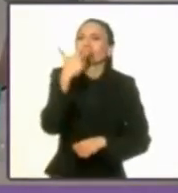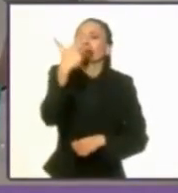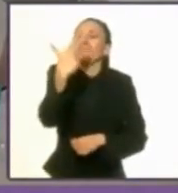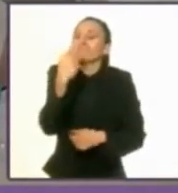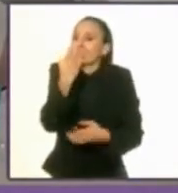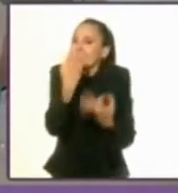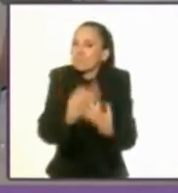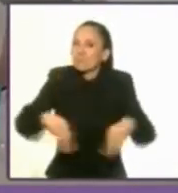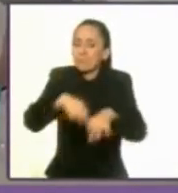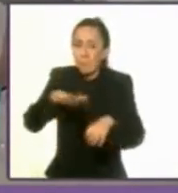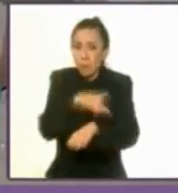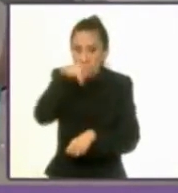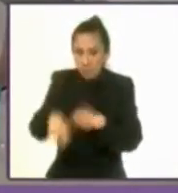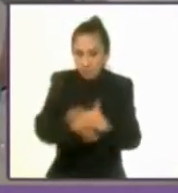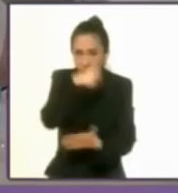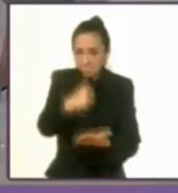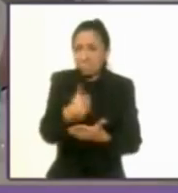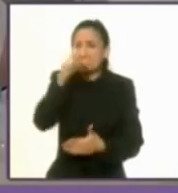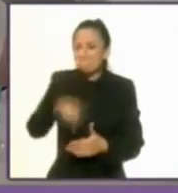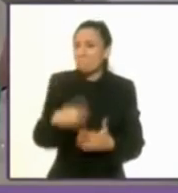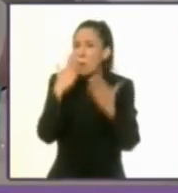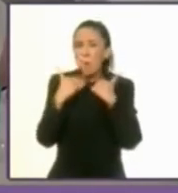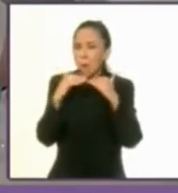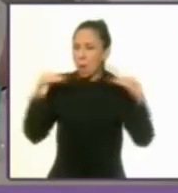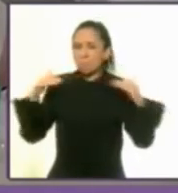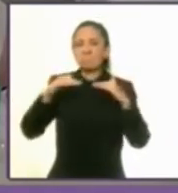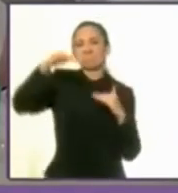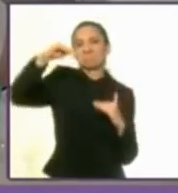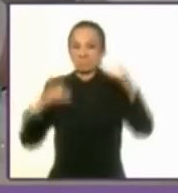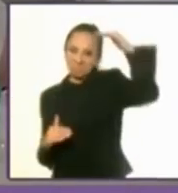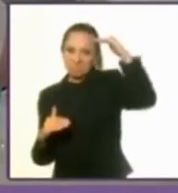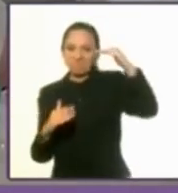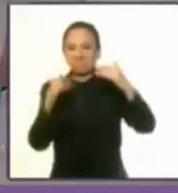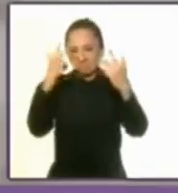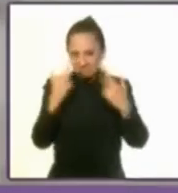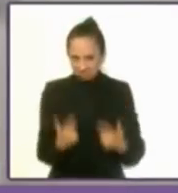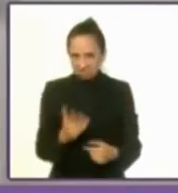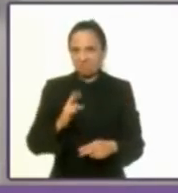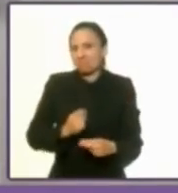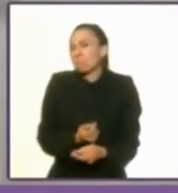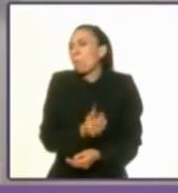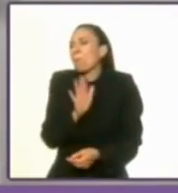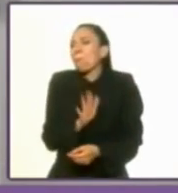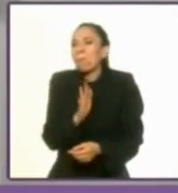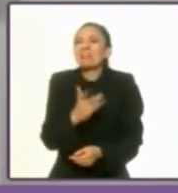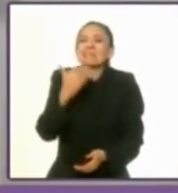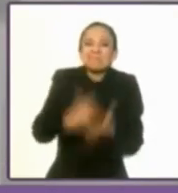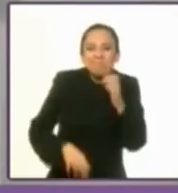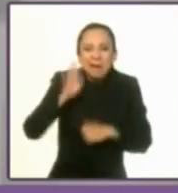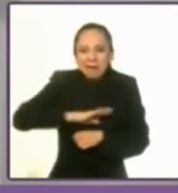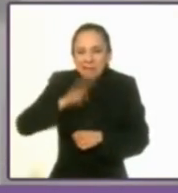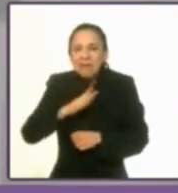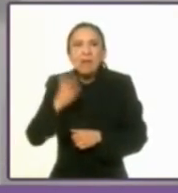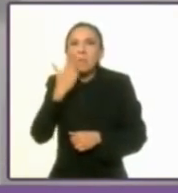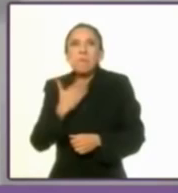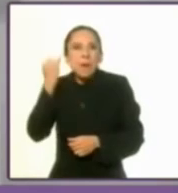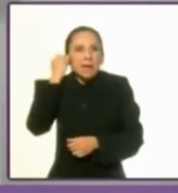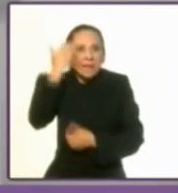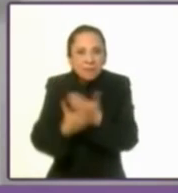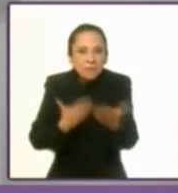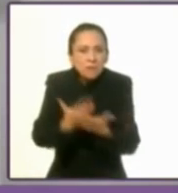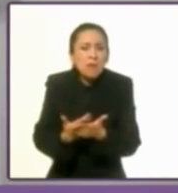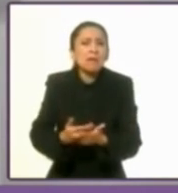porque está quebrada y extrema pobreza y extrema riqueza cohabitan porque todo el tiempo estamos viendo